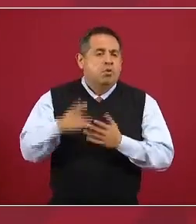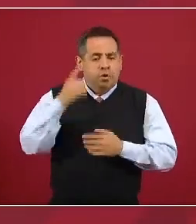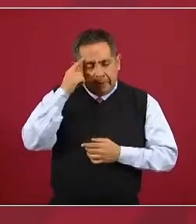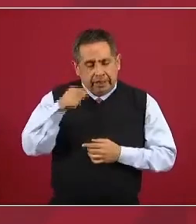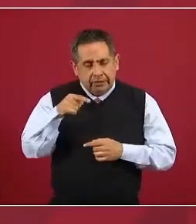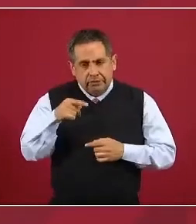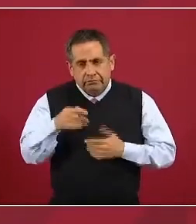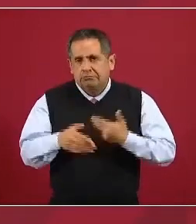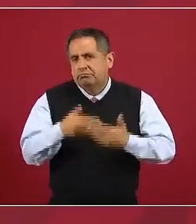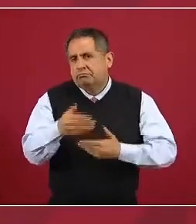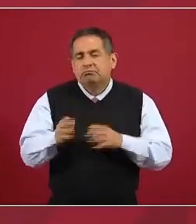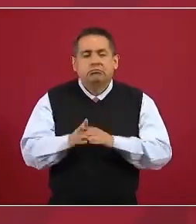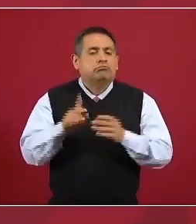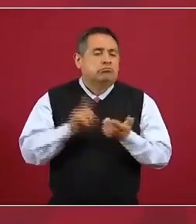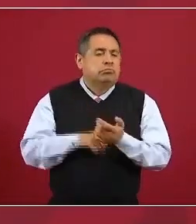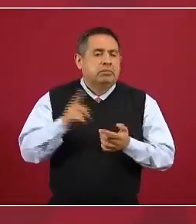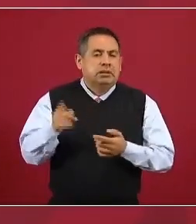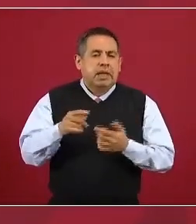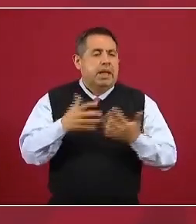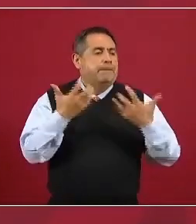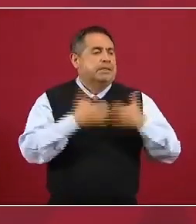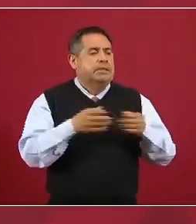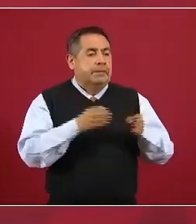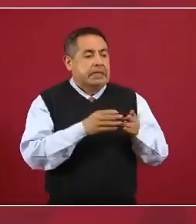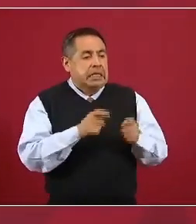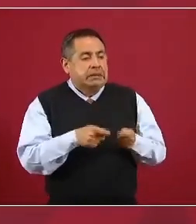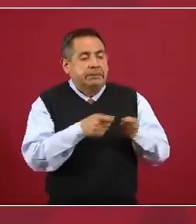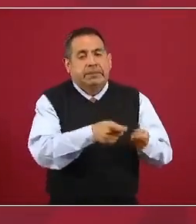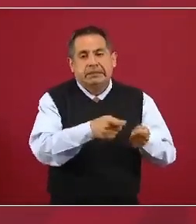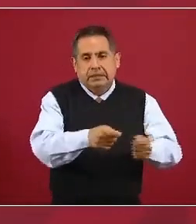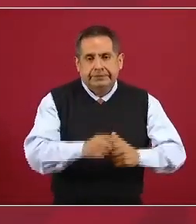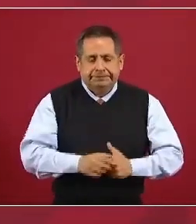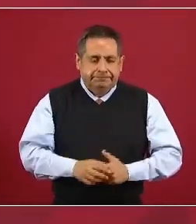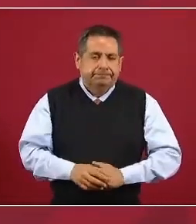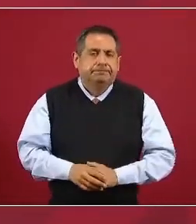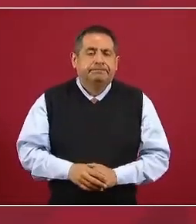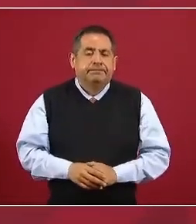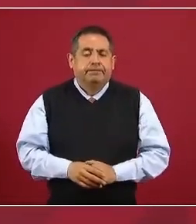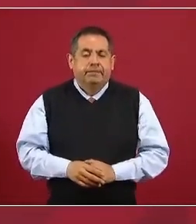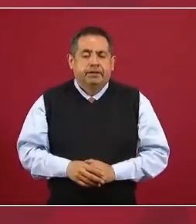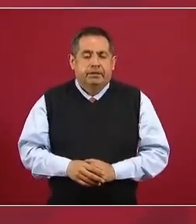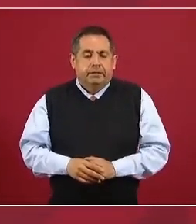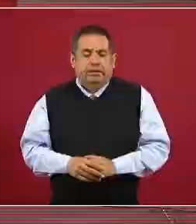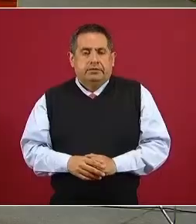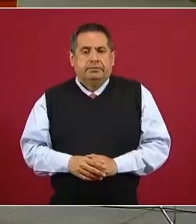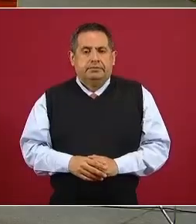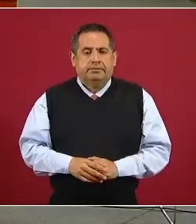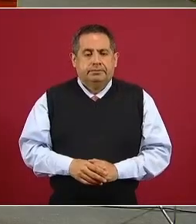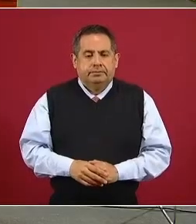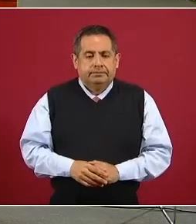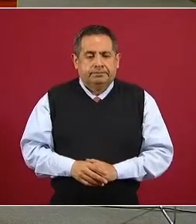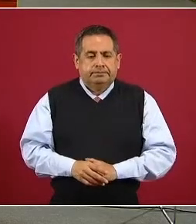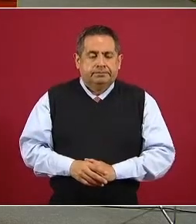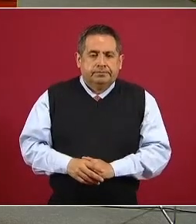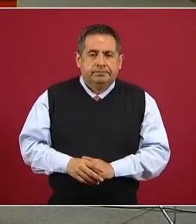otorgan a las microempresas. Si podemos poner por la